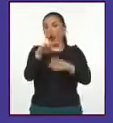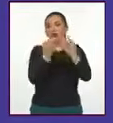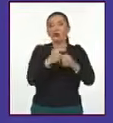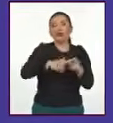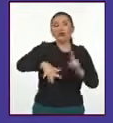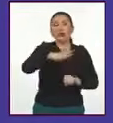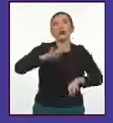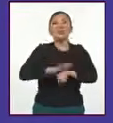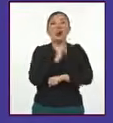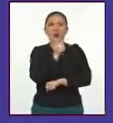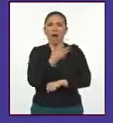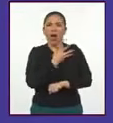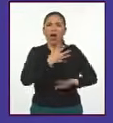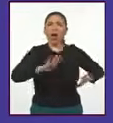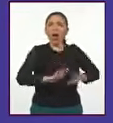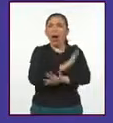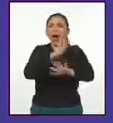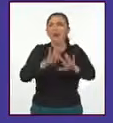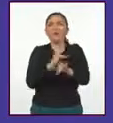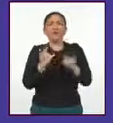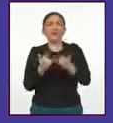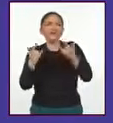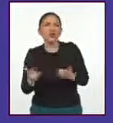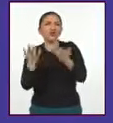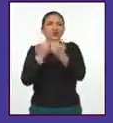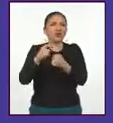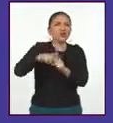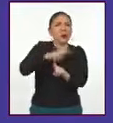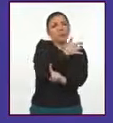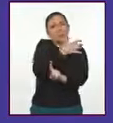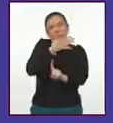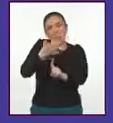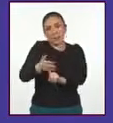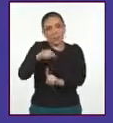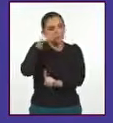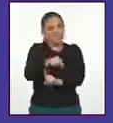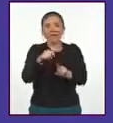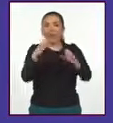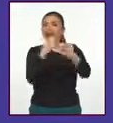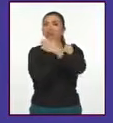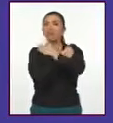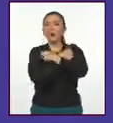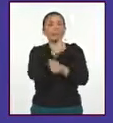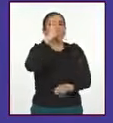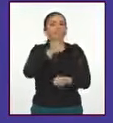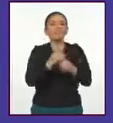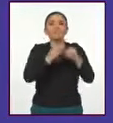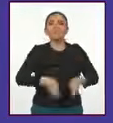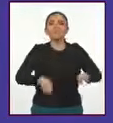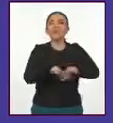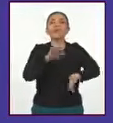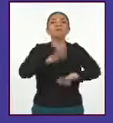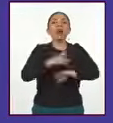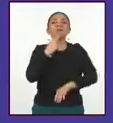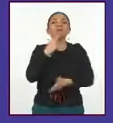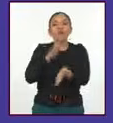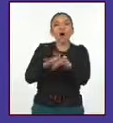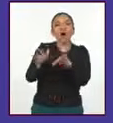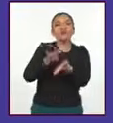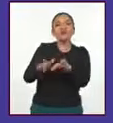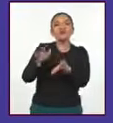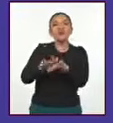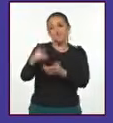diversos cambios históricos y sociales, la educación ha sido un pilar, algo que nos ha apoyado, algo que nos ha servido